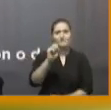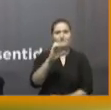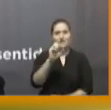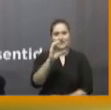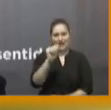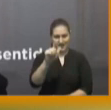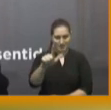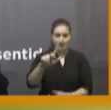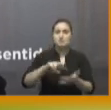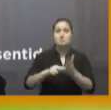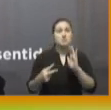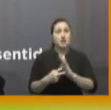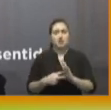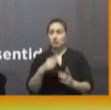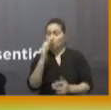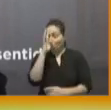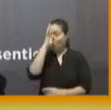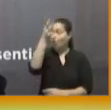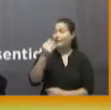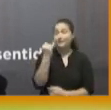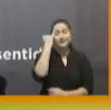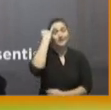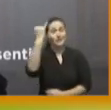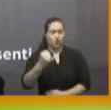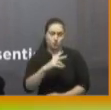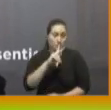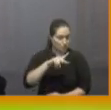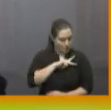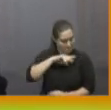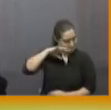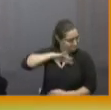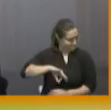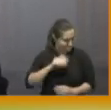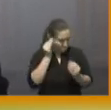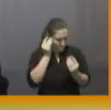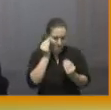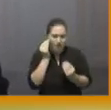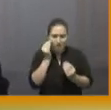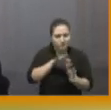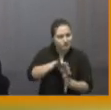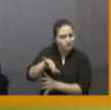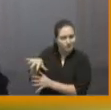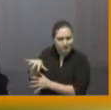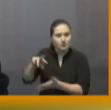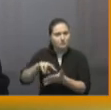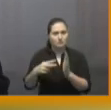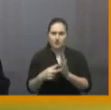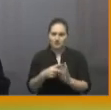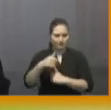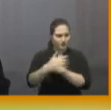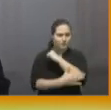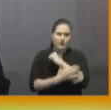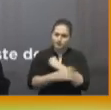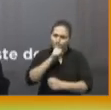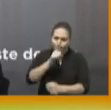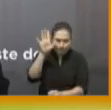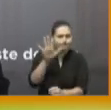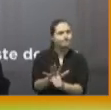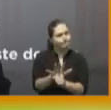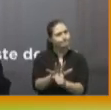poquito más a digamos a los al dominicano al